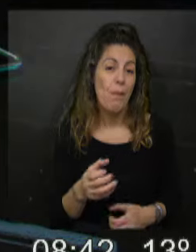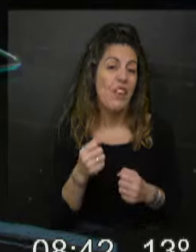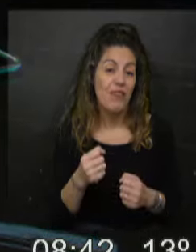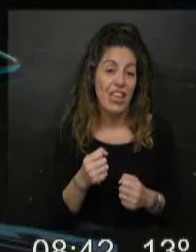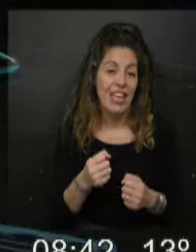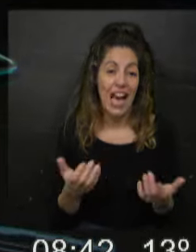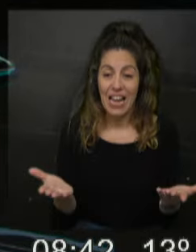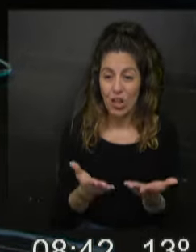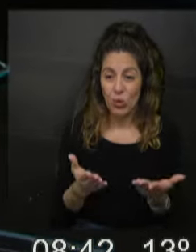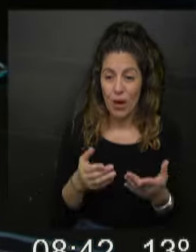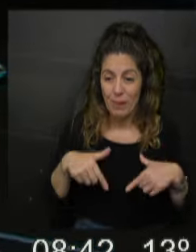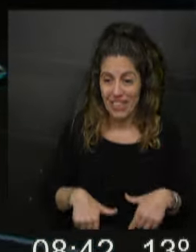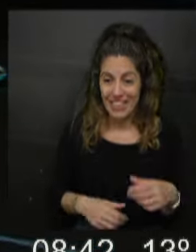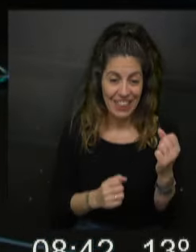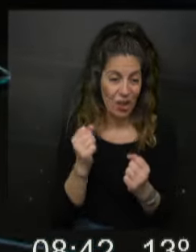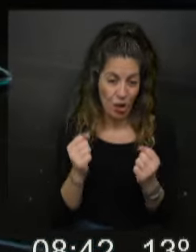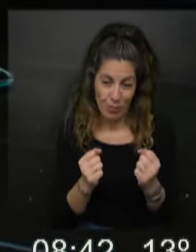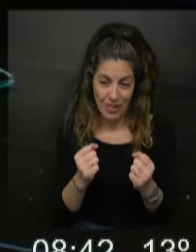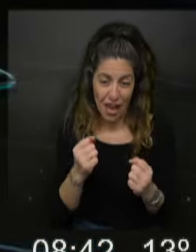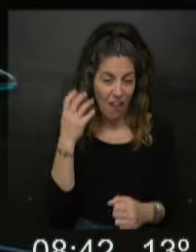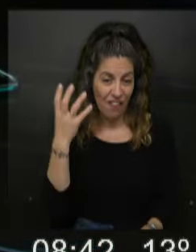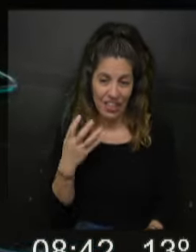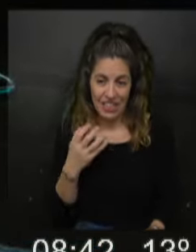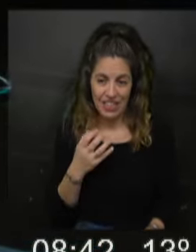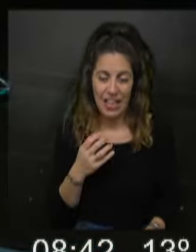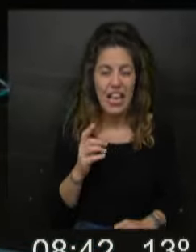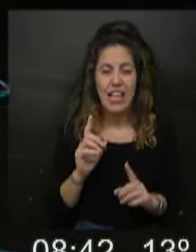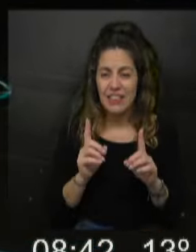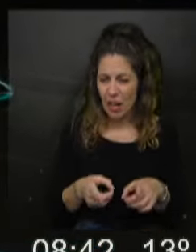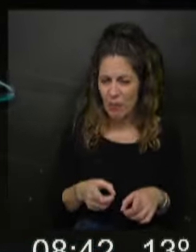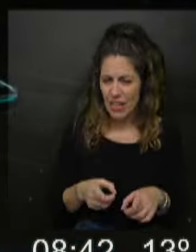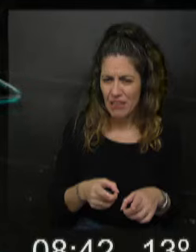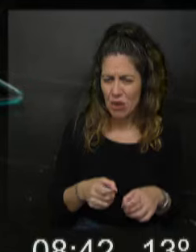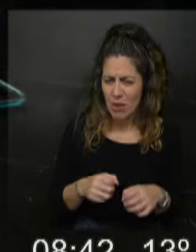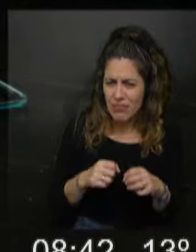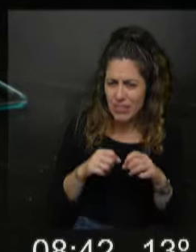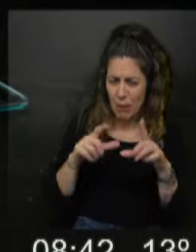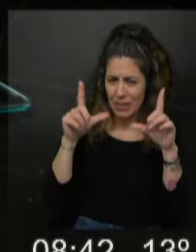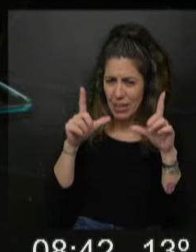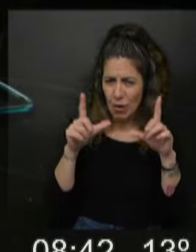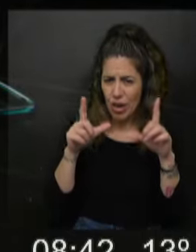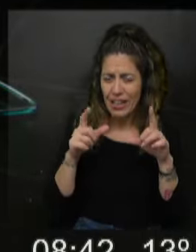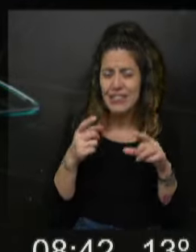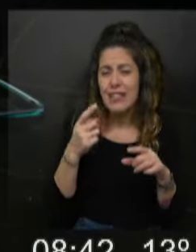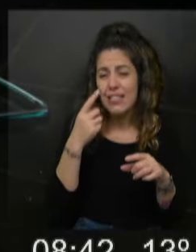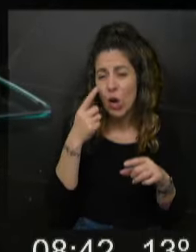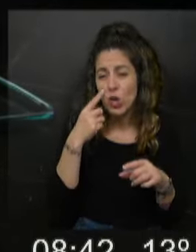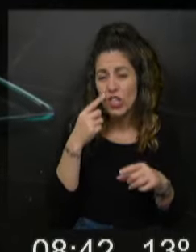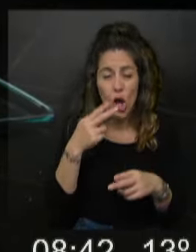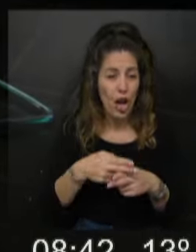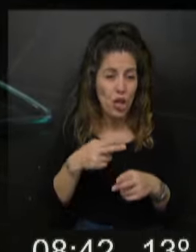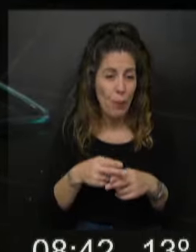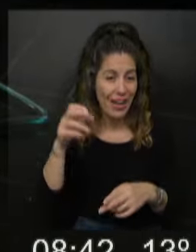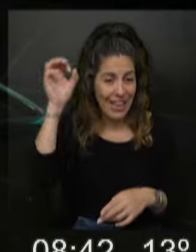o incluso lo más llamativo Quizás es que haya mencionado la senadora o o se haya trascendido el nombre de la